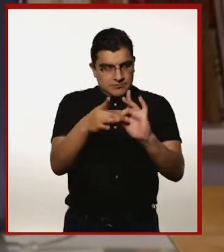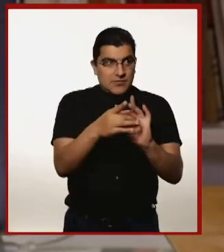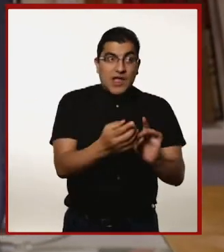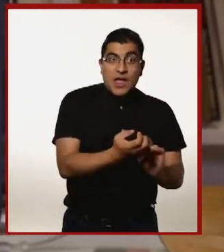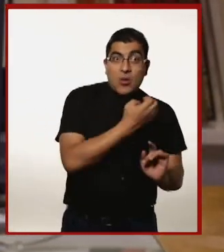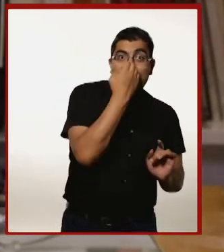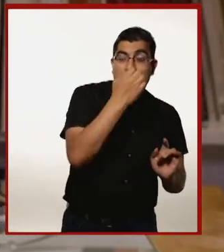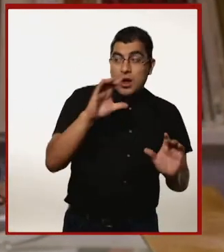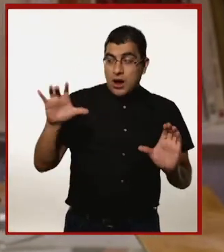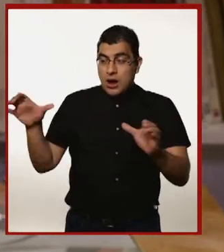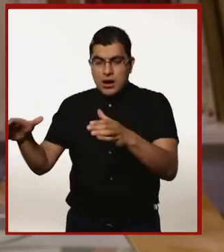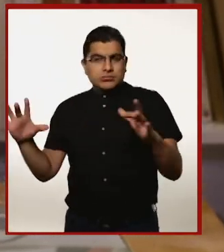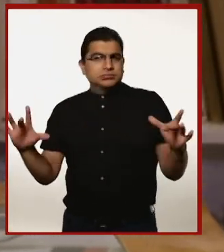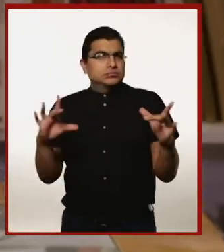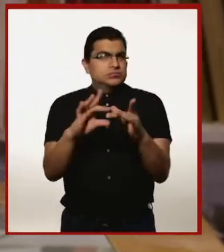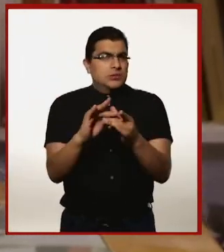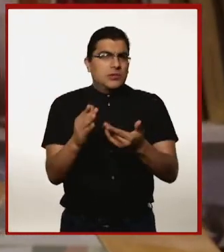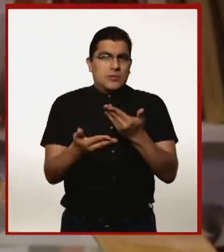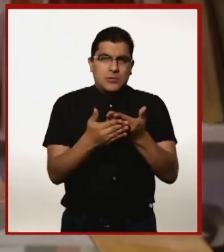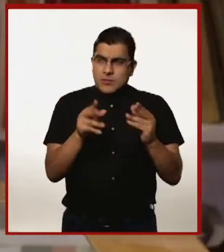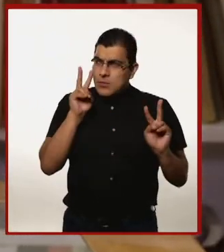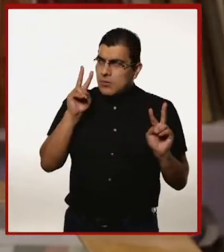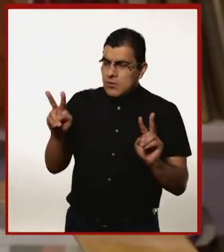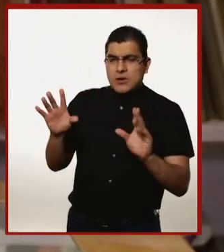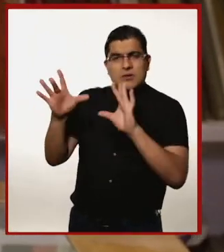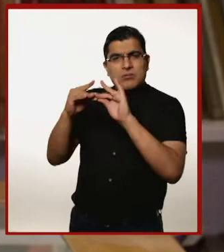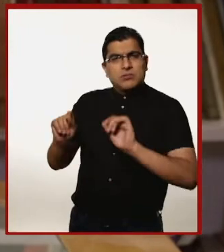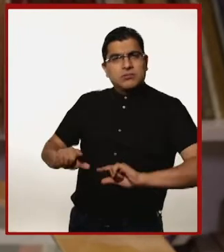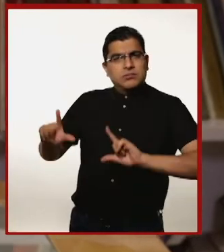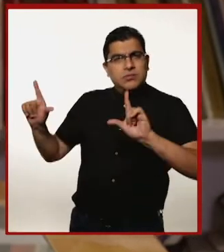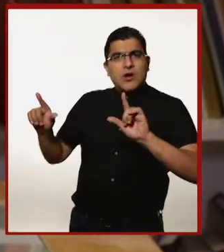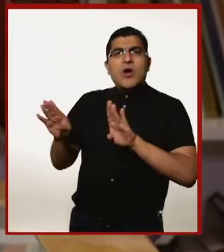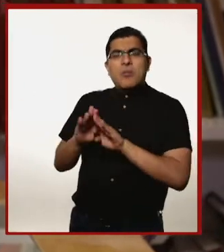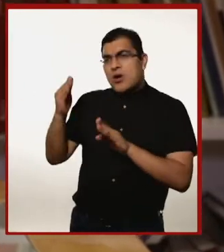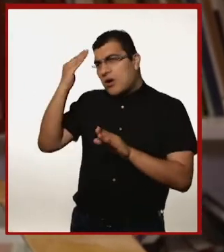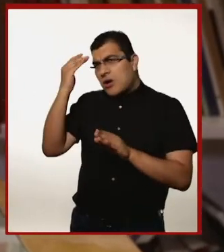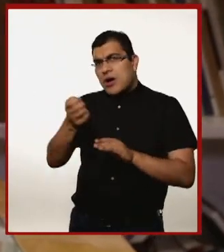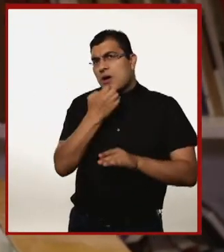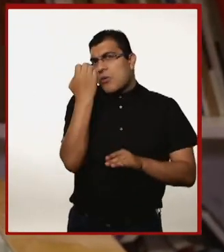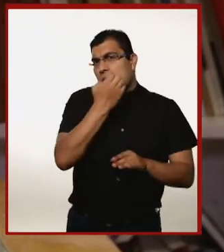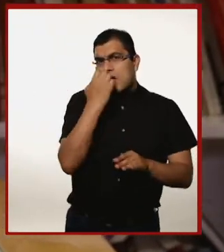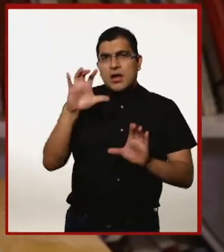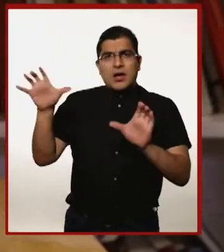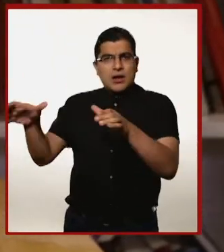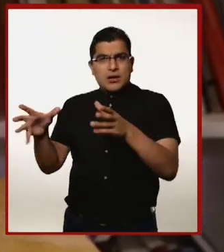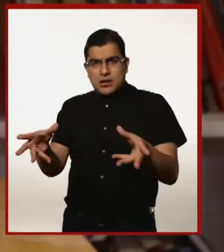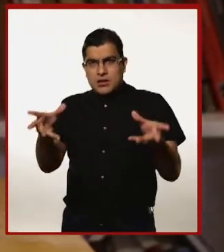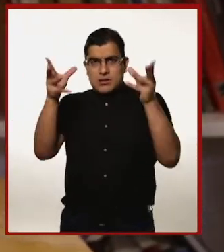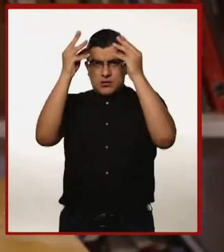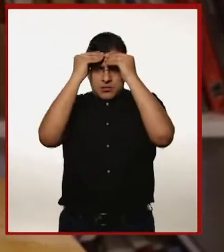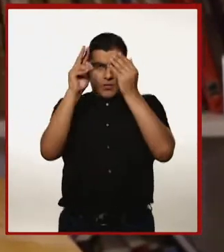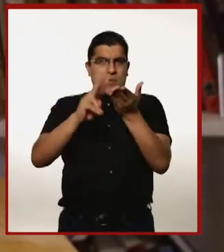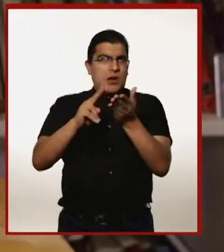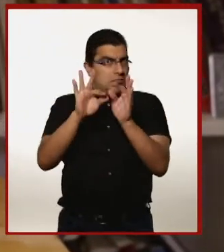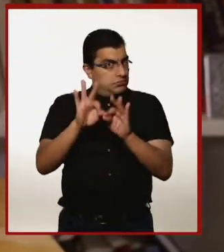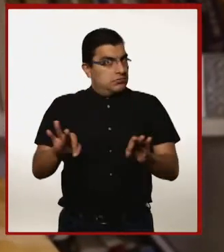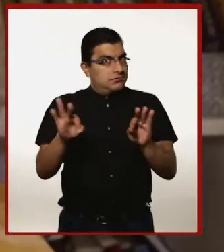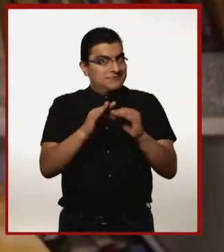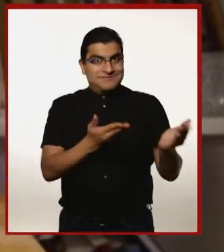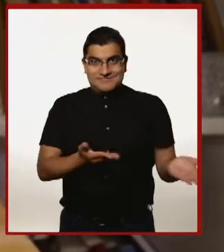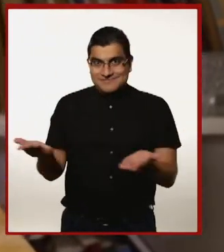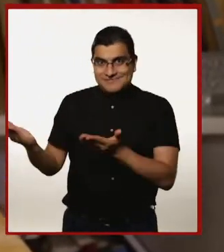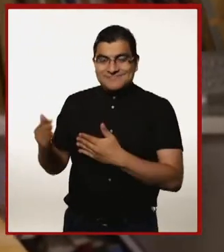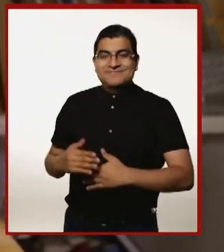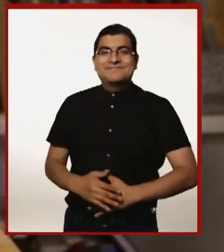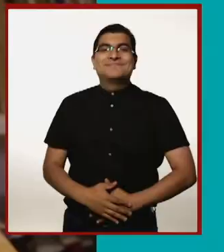de vinculación de la escuela con la comunidad, veamos la siguiente cápsula sobre cómo los conocimientos de la escuela y de la comunidad tienen un valor